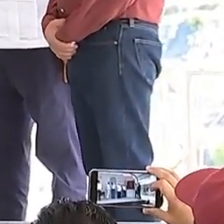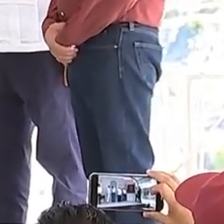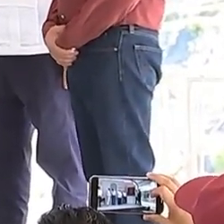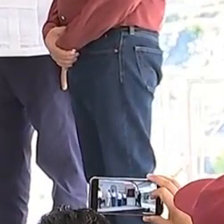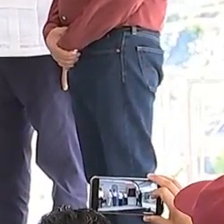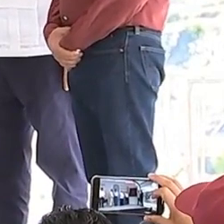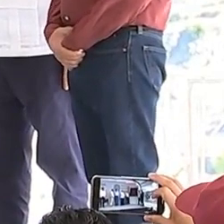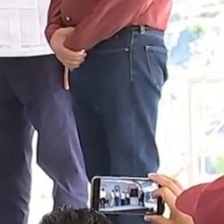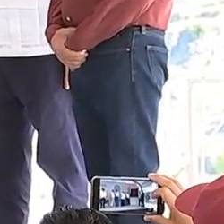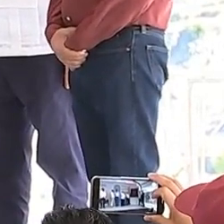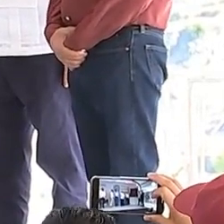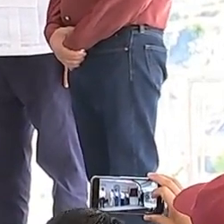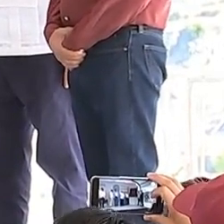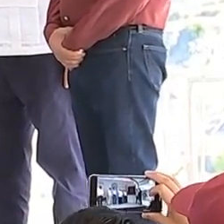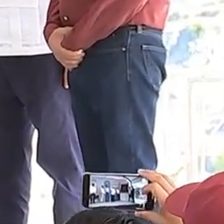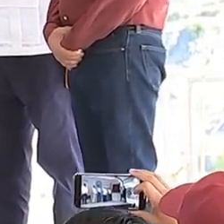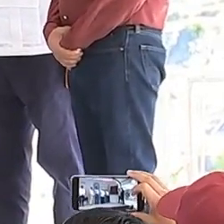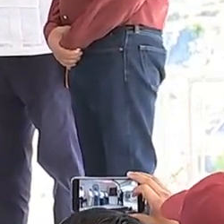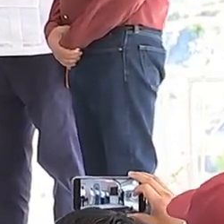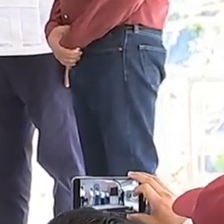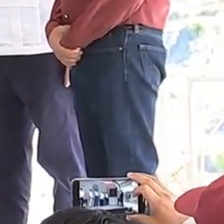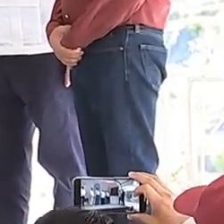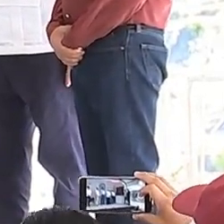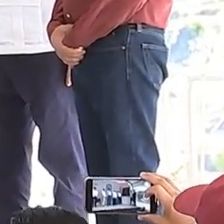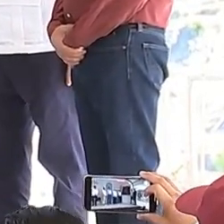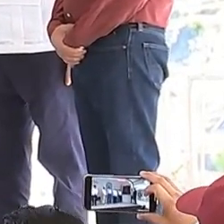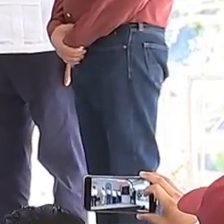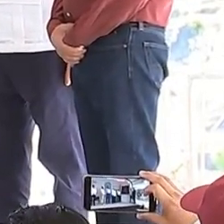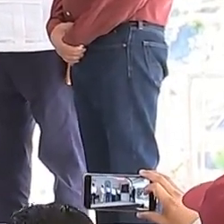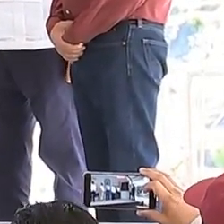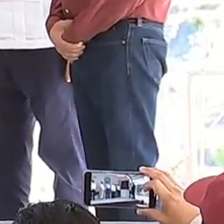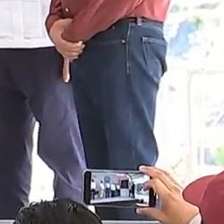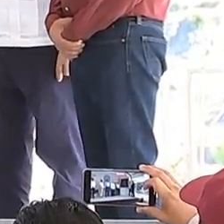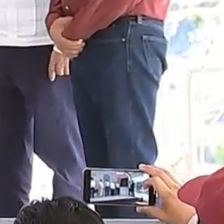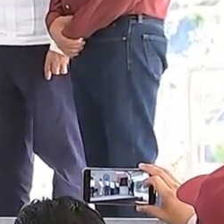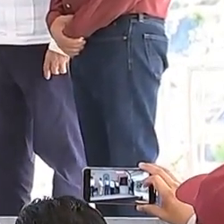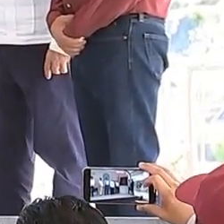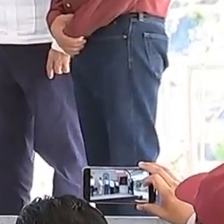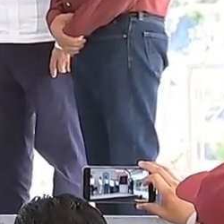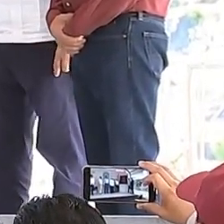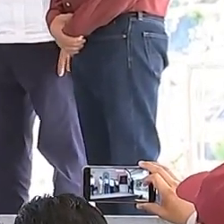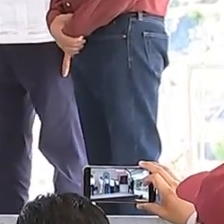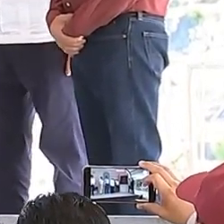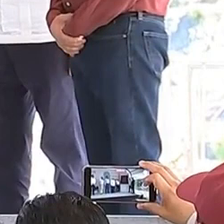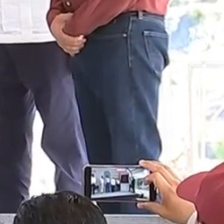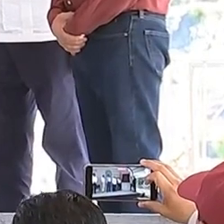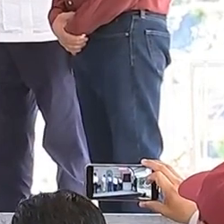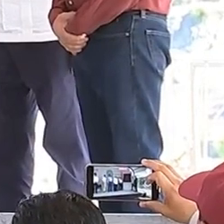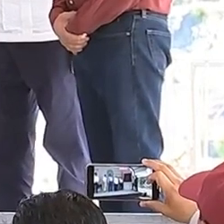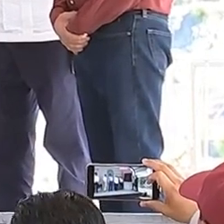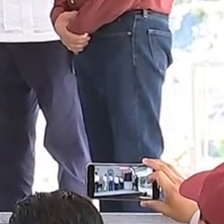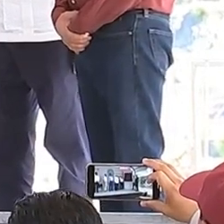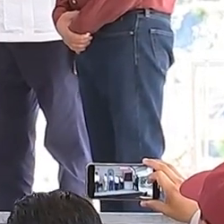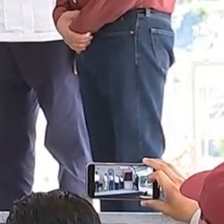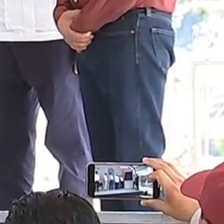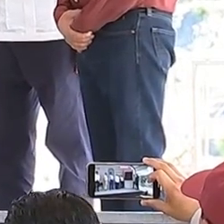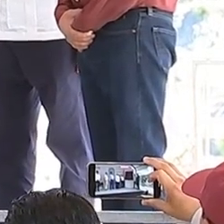el director general del proyecto Baluarte Presidio Presa Santa María, Cedric Iván Escalante Sami.